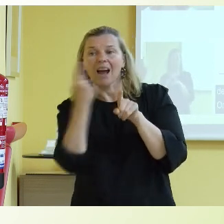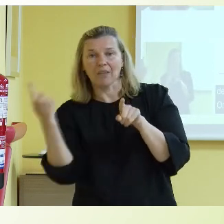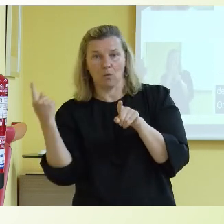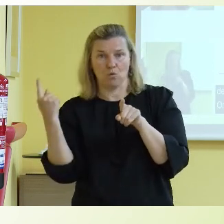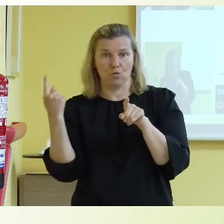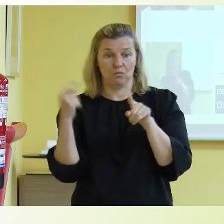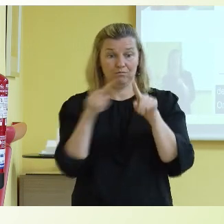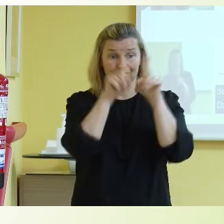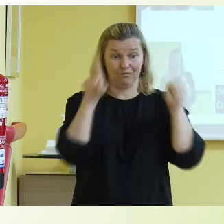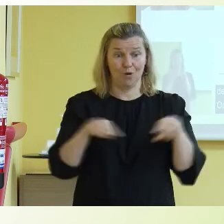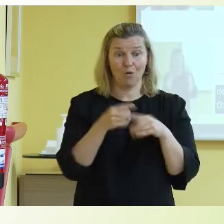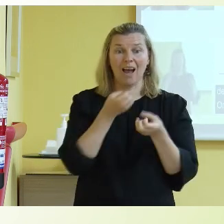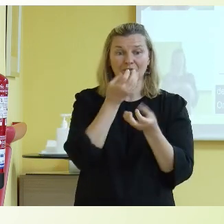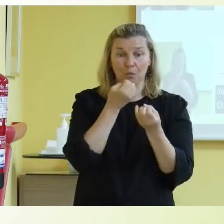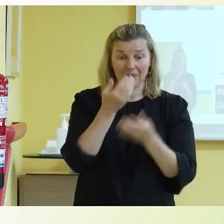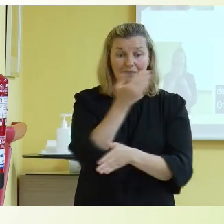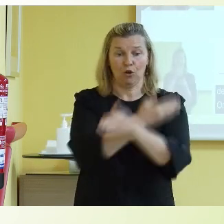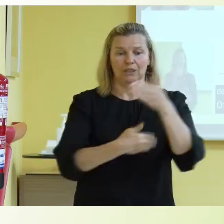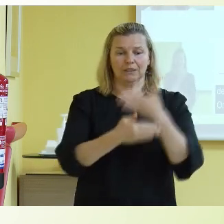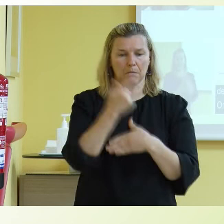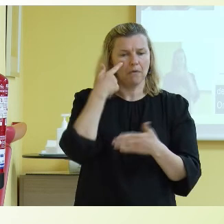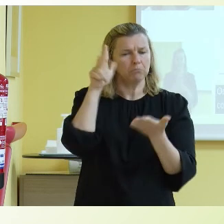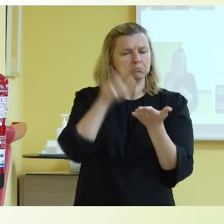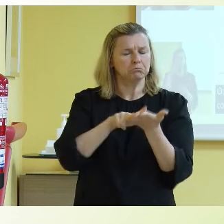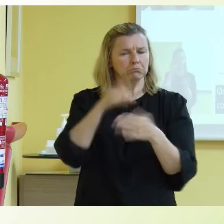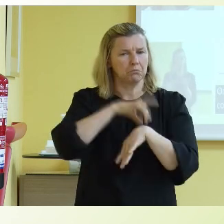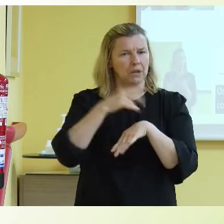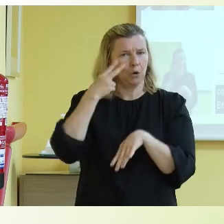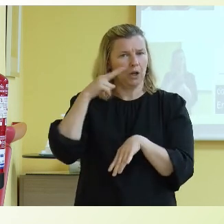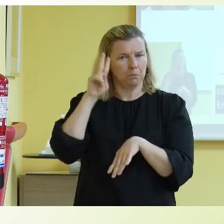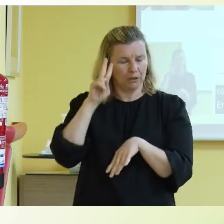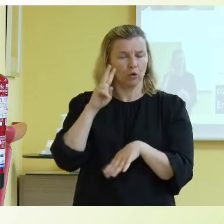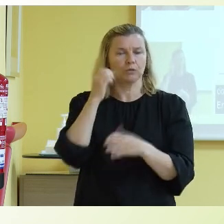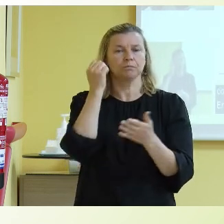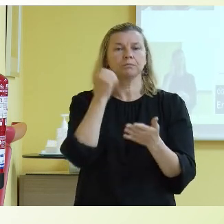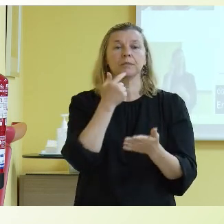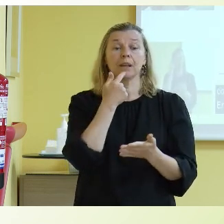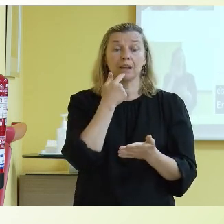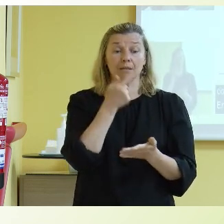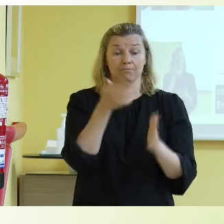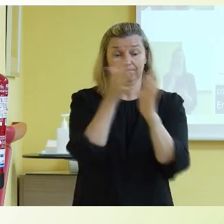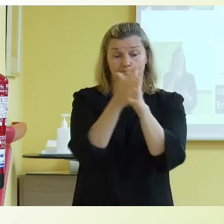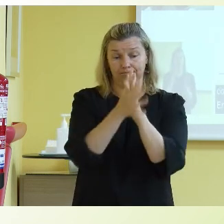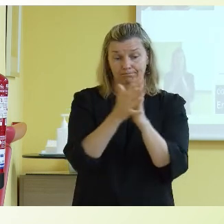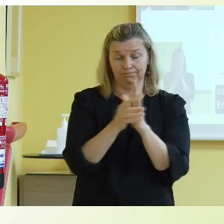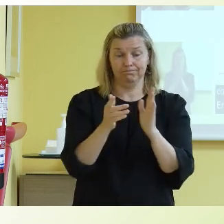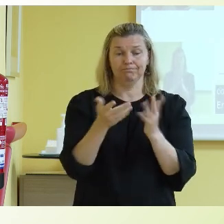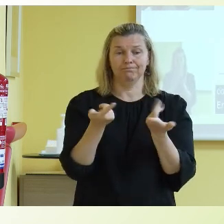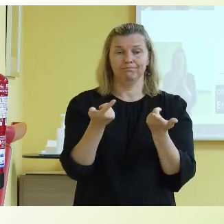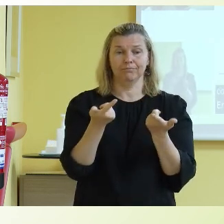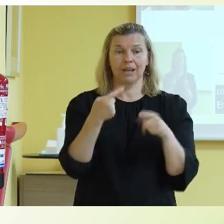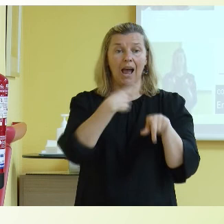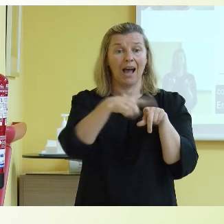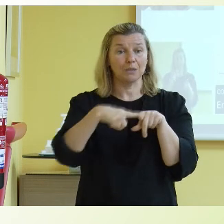hojas informativas sobre discapacidad, validadas por expertos médicos, se brinda una breve descripción de los aspectos clínicos